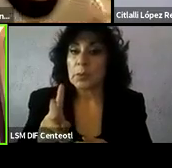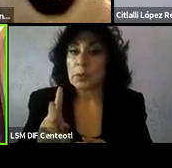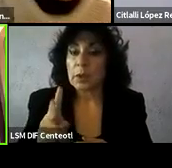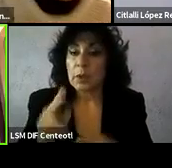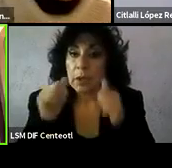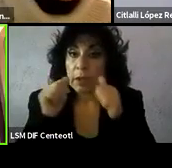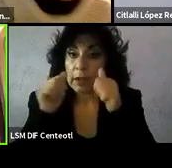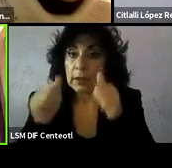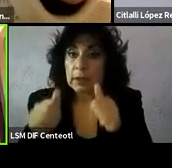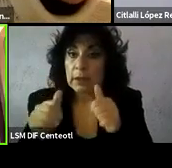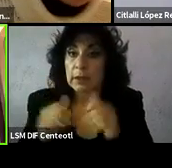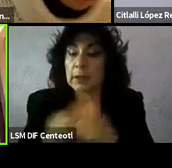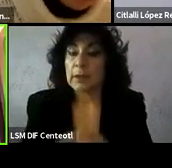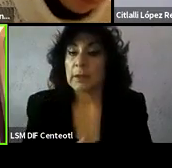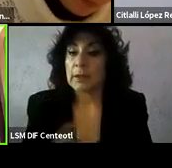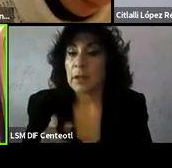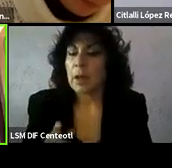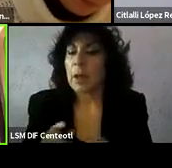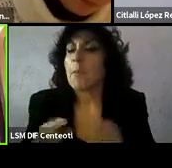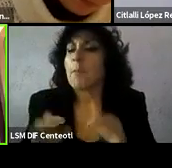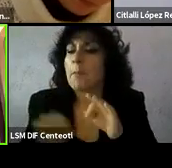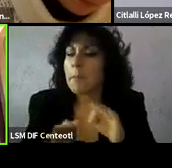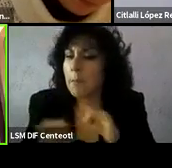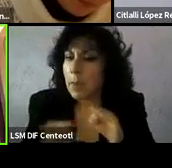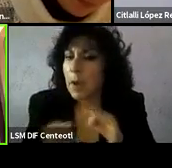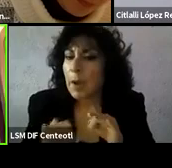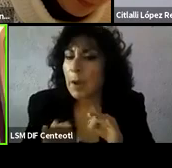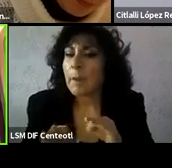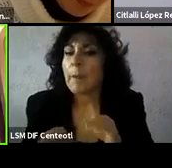los metimos a trabajar sobre la cuestión de mediación de